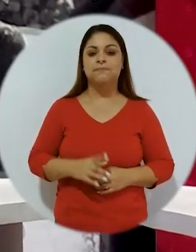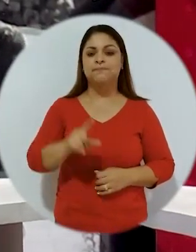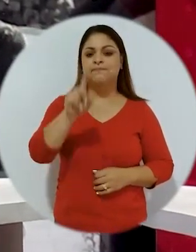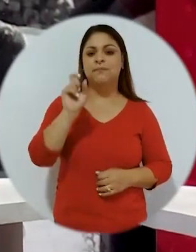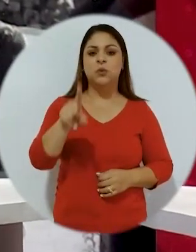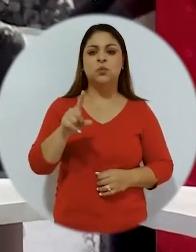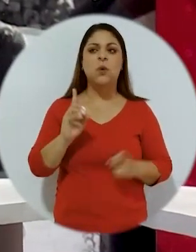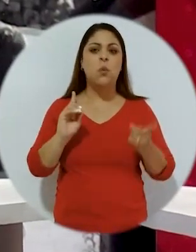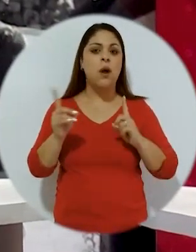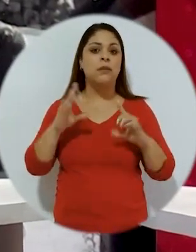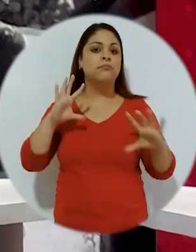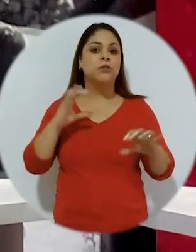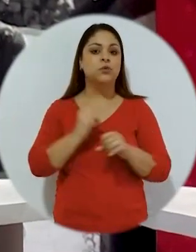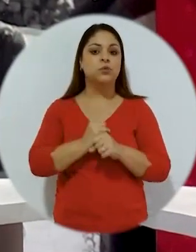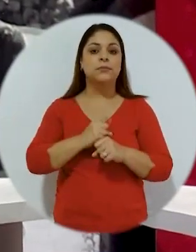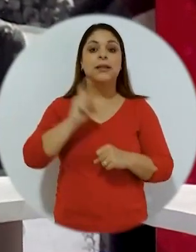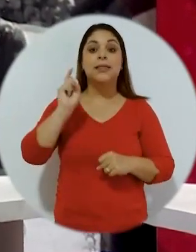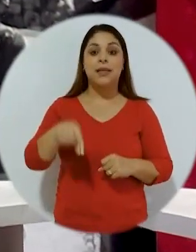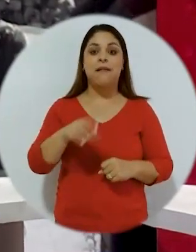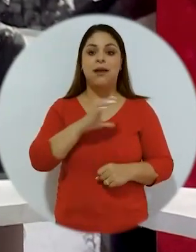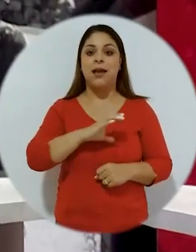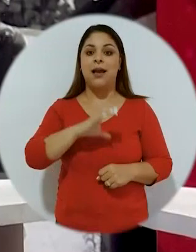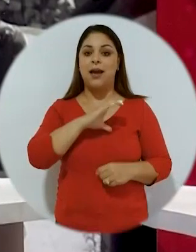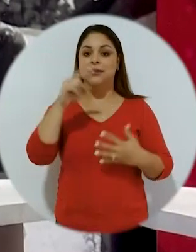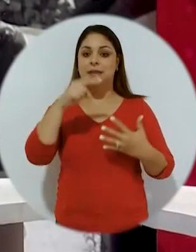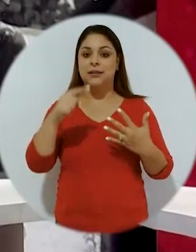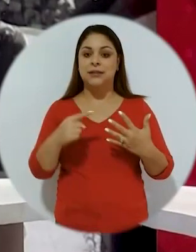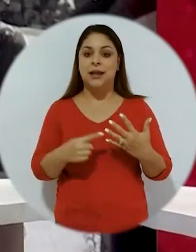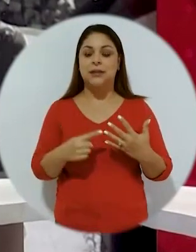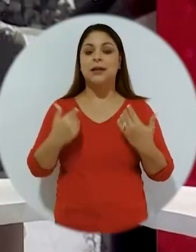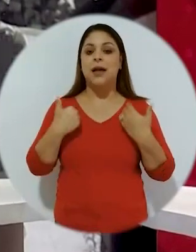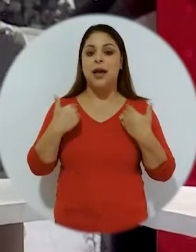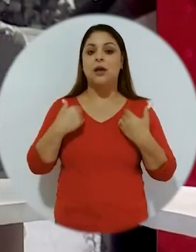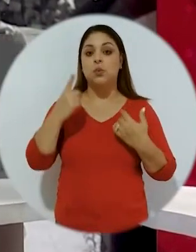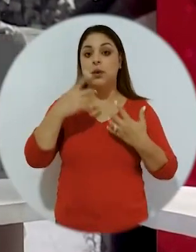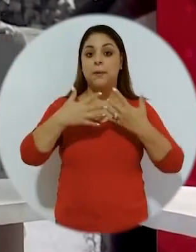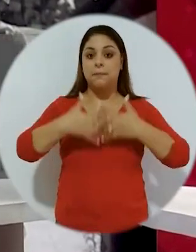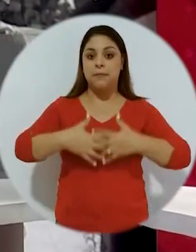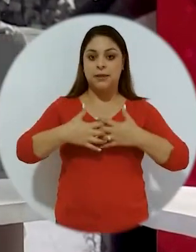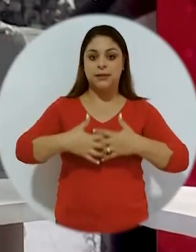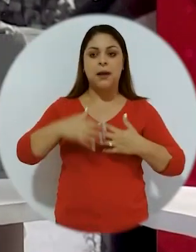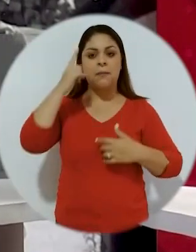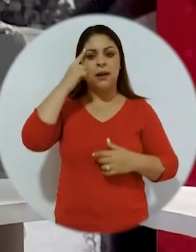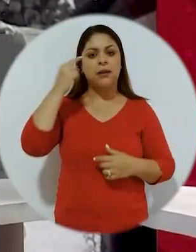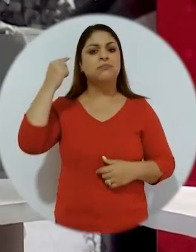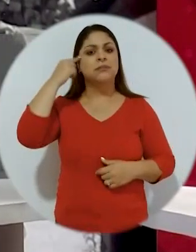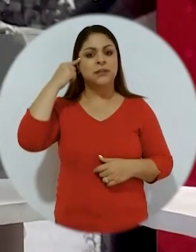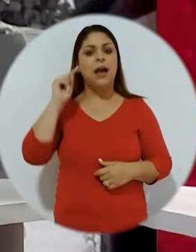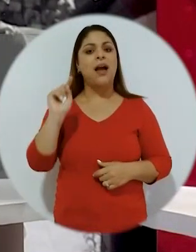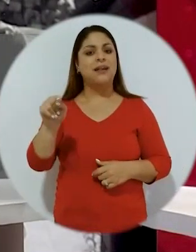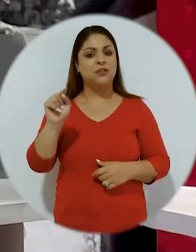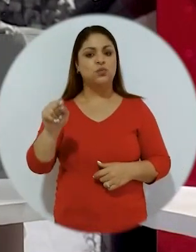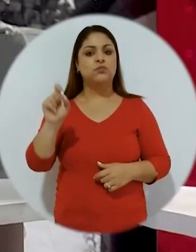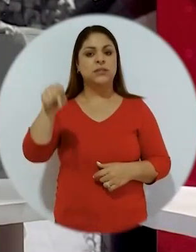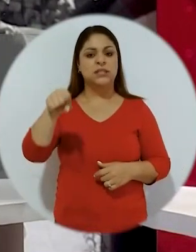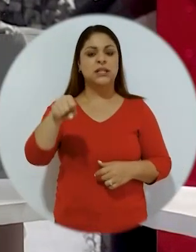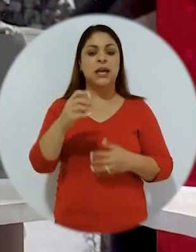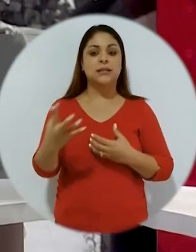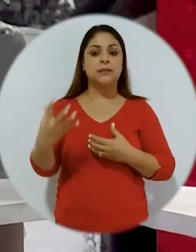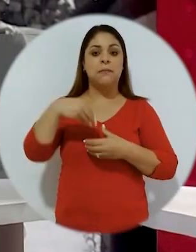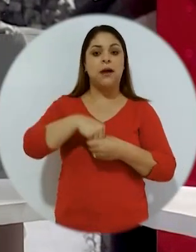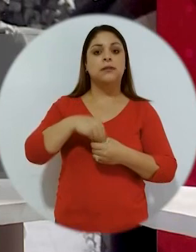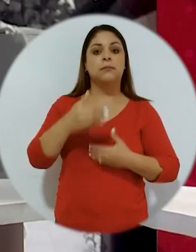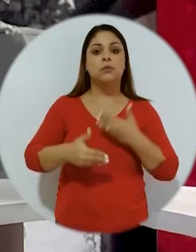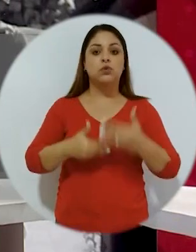¿cuáles entonces, en resumen, deben ser esas características que tenga una empresa para considerarla que es